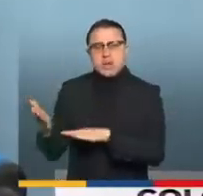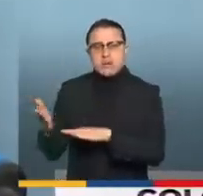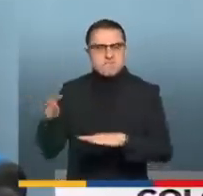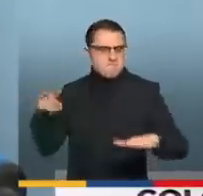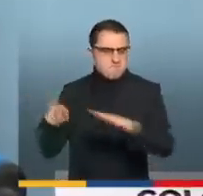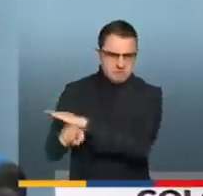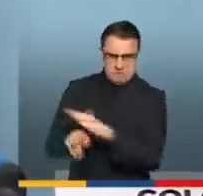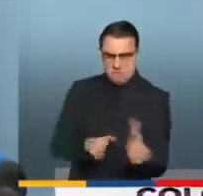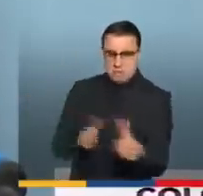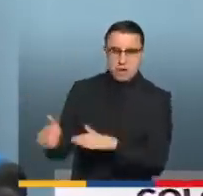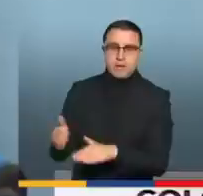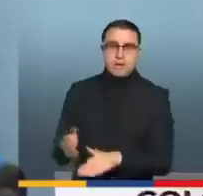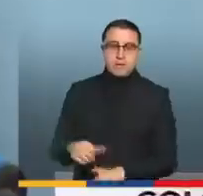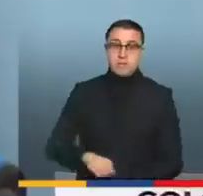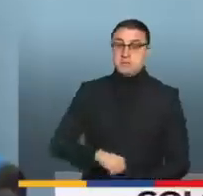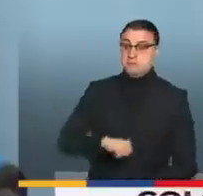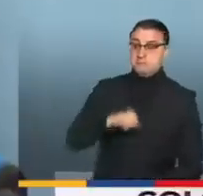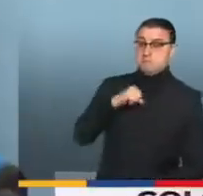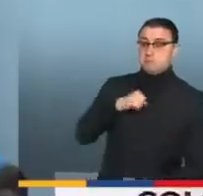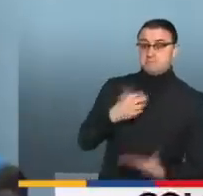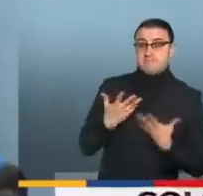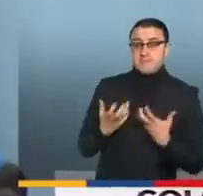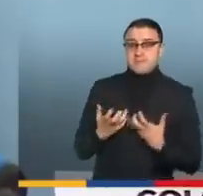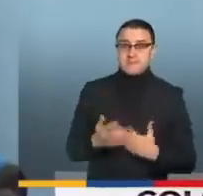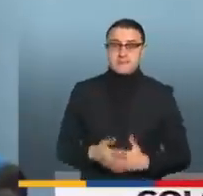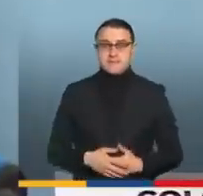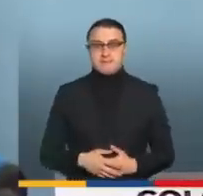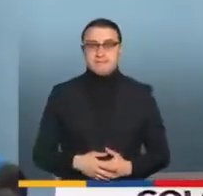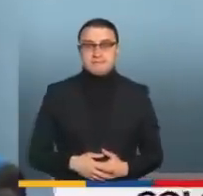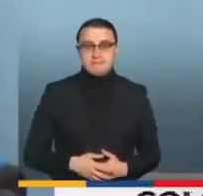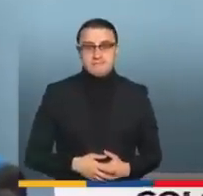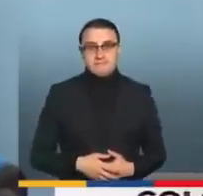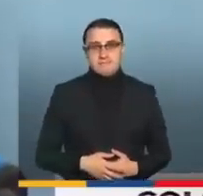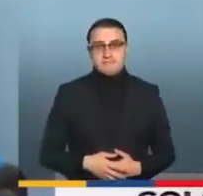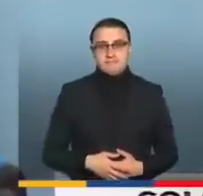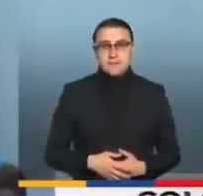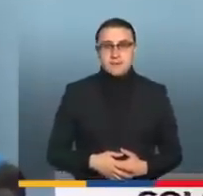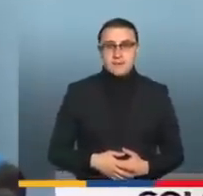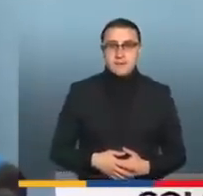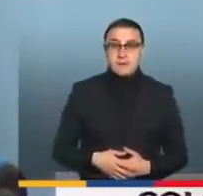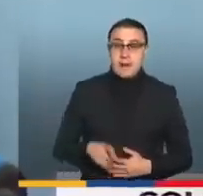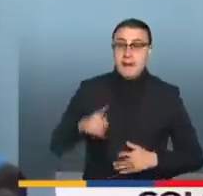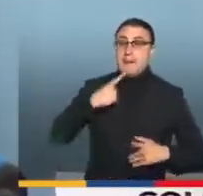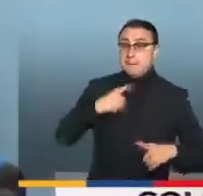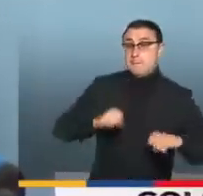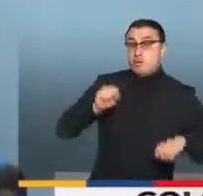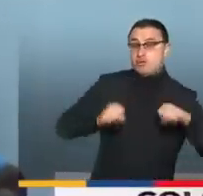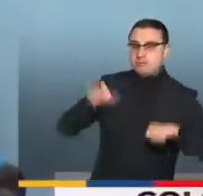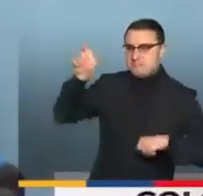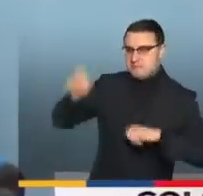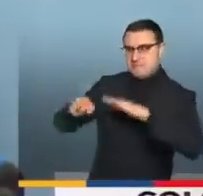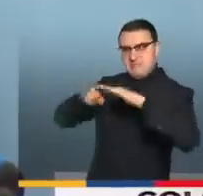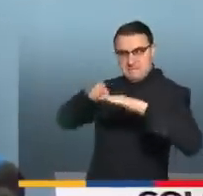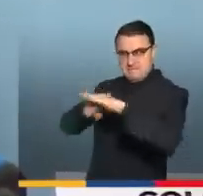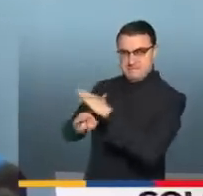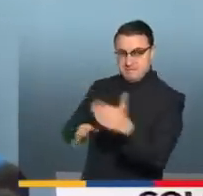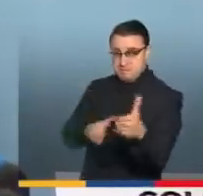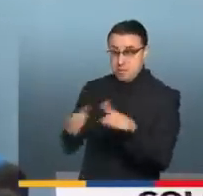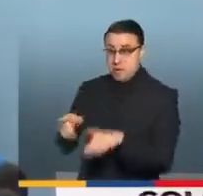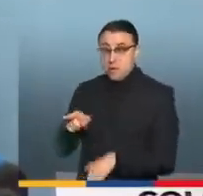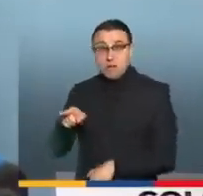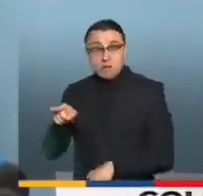No eran muy disímiles los proyectos entre el posible victimario y la víctima en ese